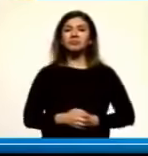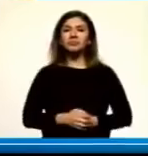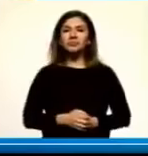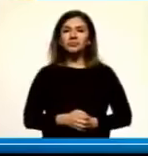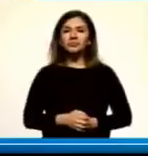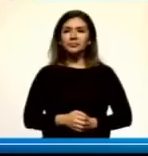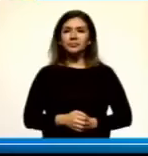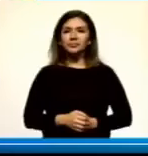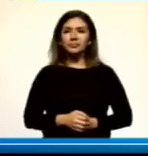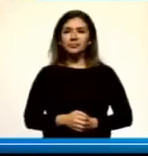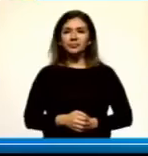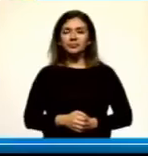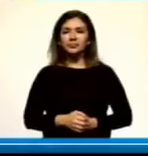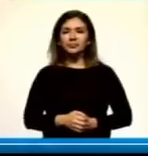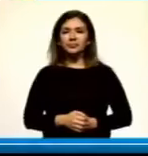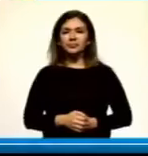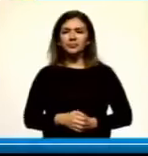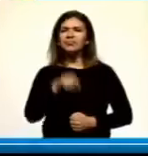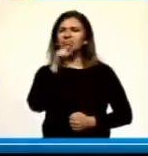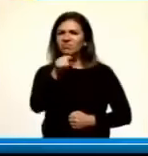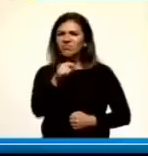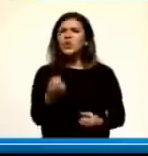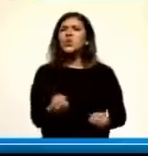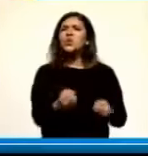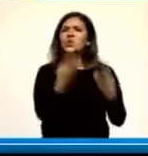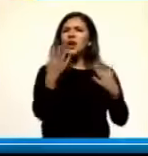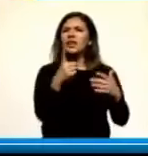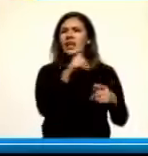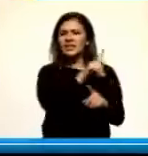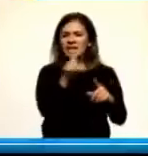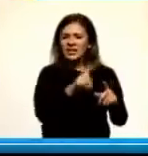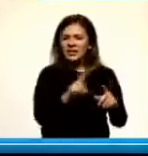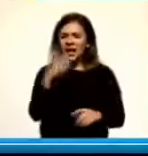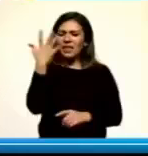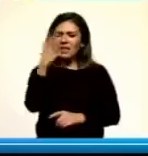640, ¿cuántas centenas, decenas y unidades tiene?